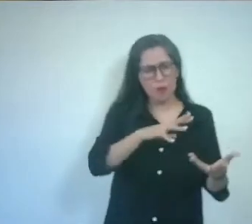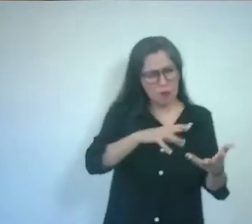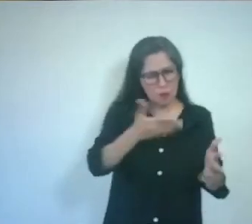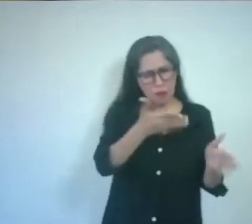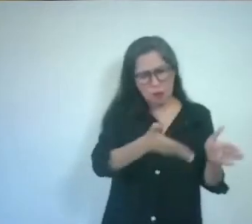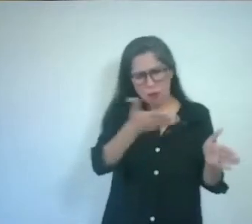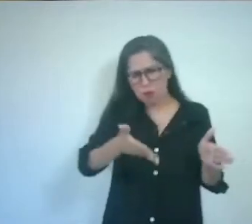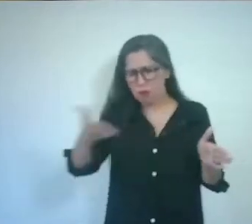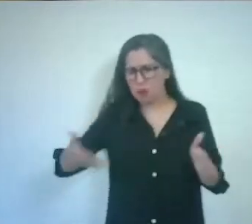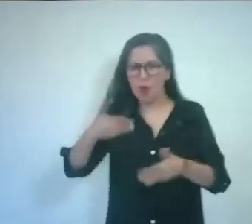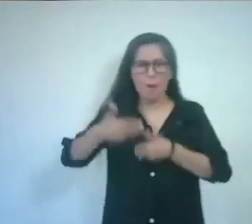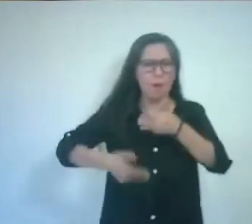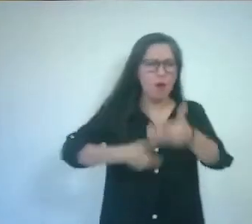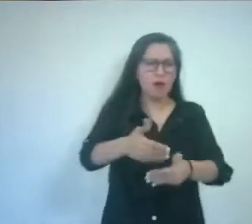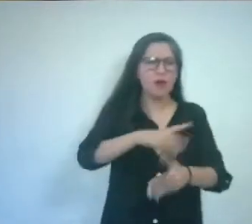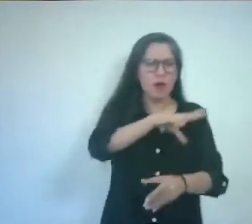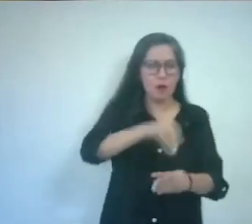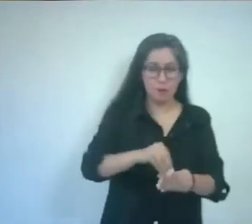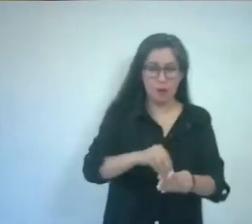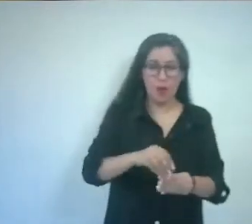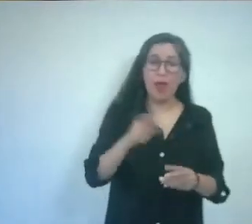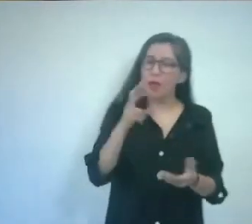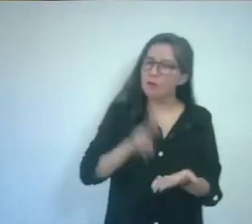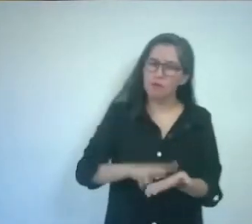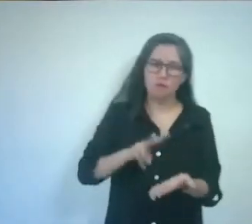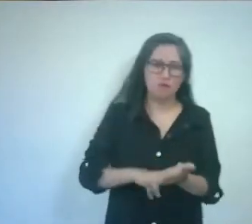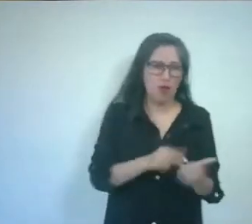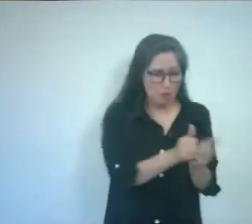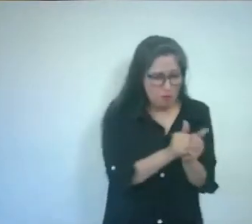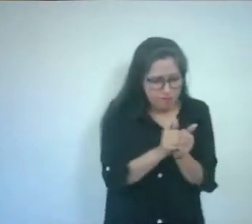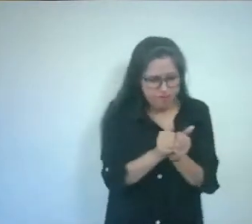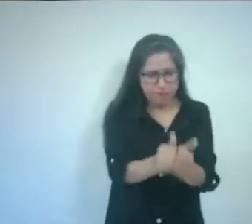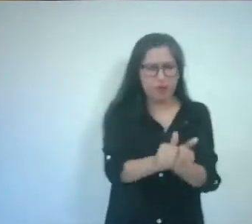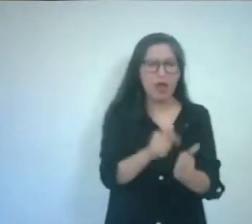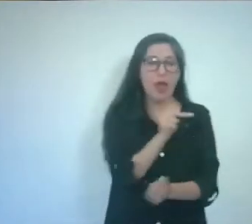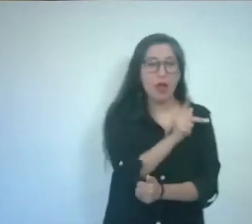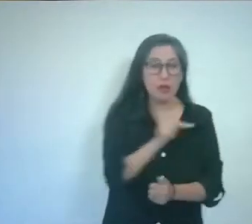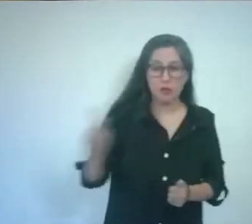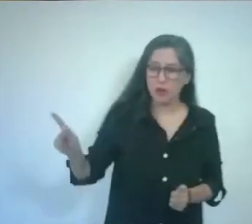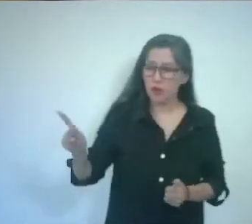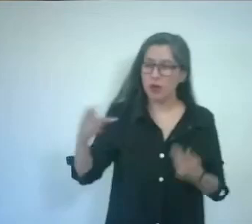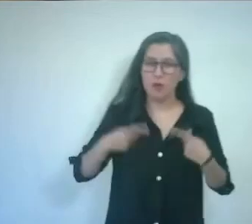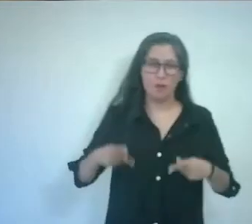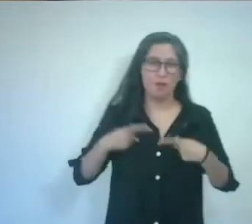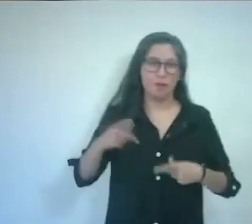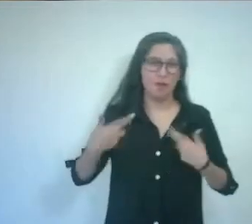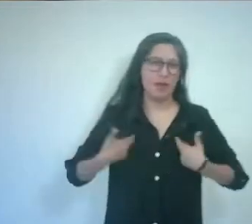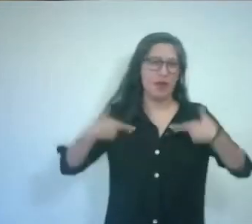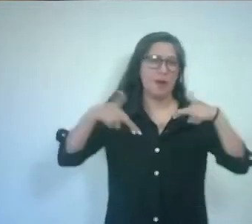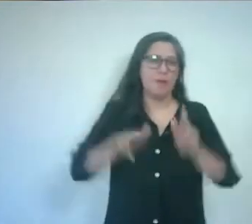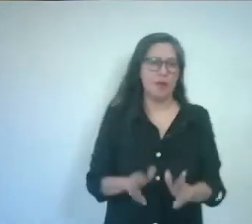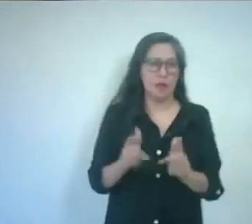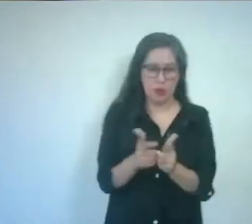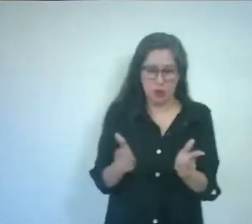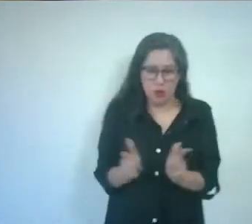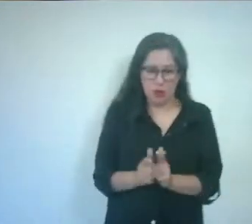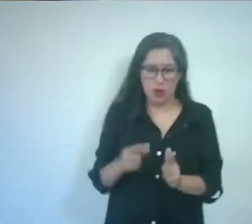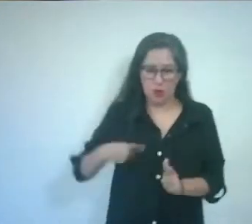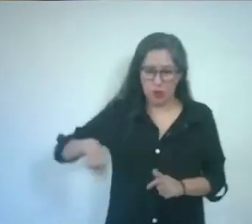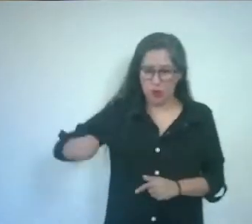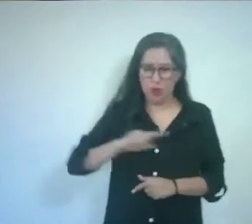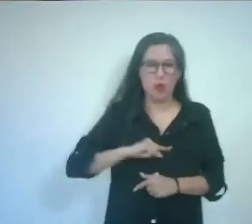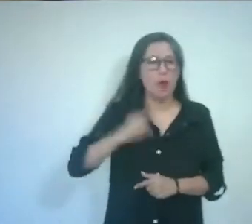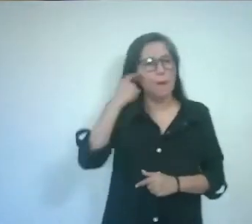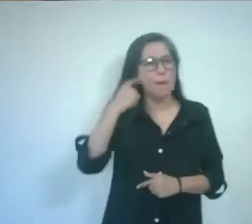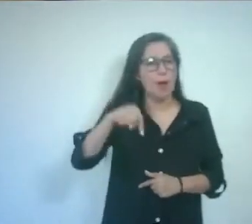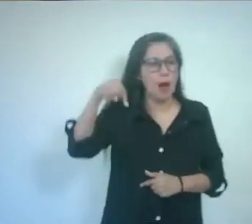proceso, por el valioso acompañamiento que nos han brindado a todas las representaciones partidistas para consolidar hoy